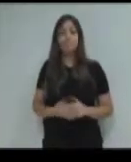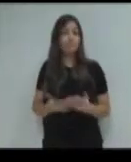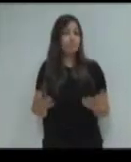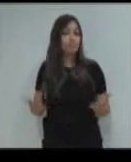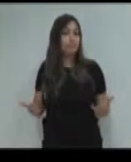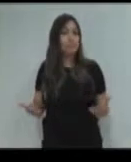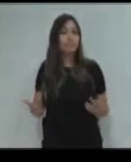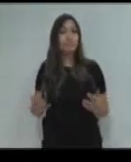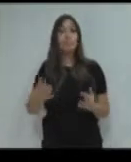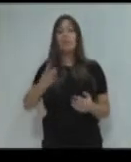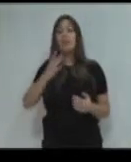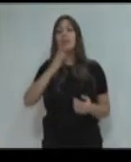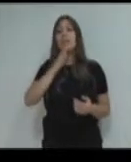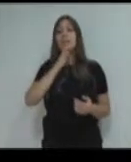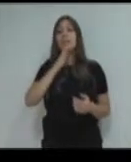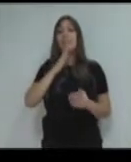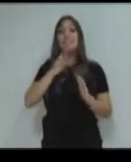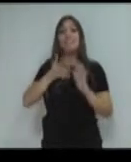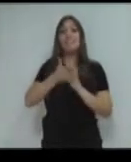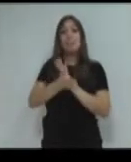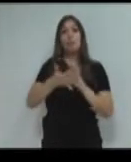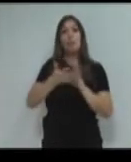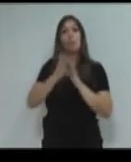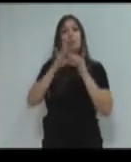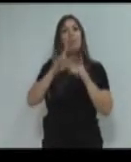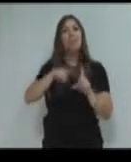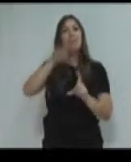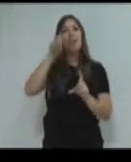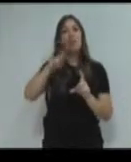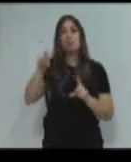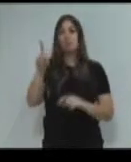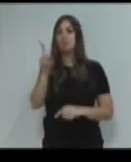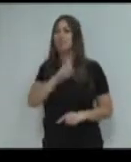el texto el apartado de alternativo. descripción. ¿Por qué?